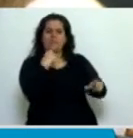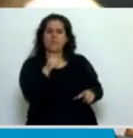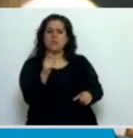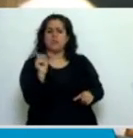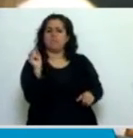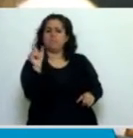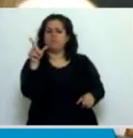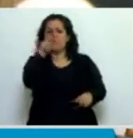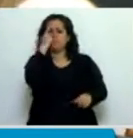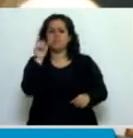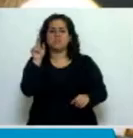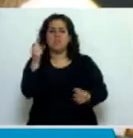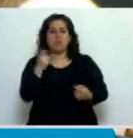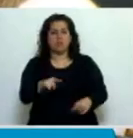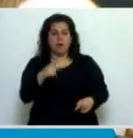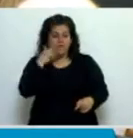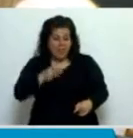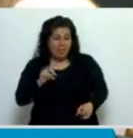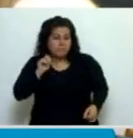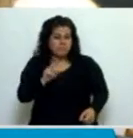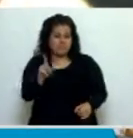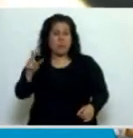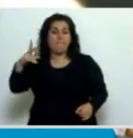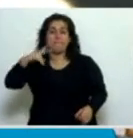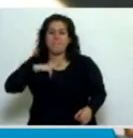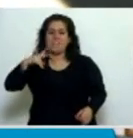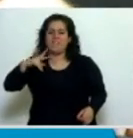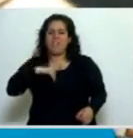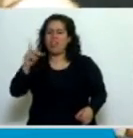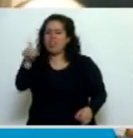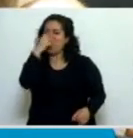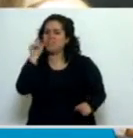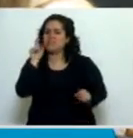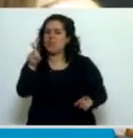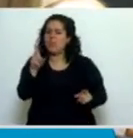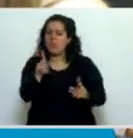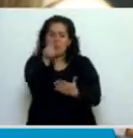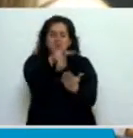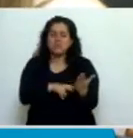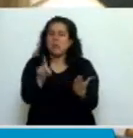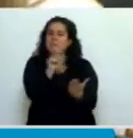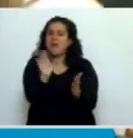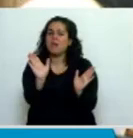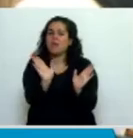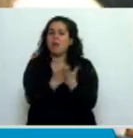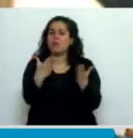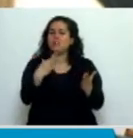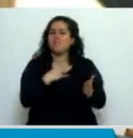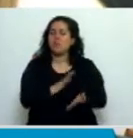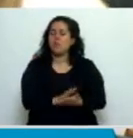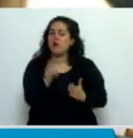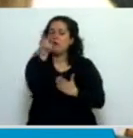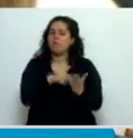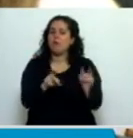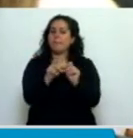público del Estado. Son del dominio privado del Estado. Han leído mal el nuevo Código Civil, se equivocaron de artículo.